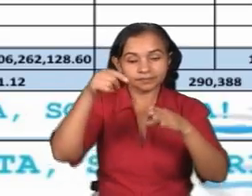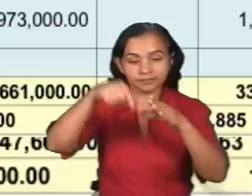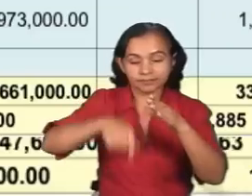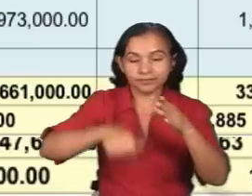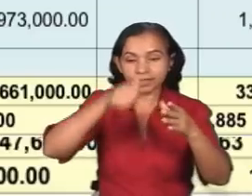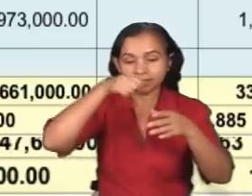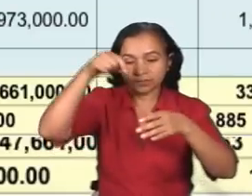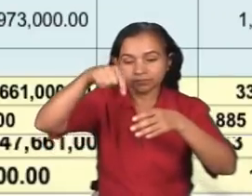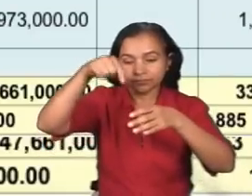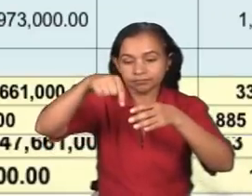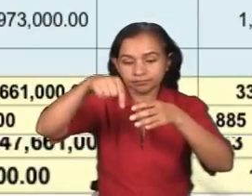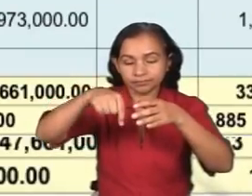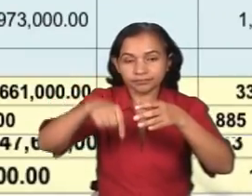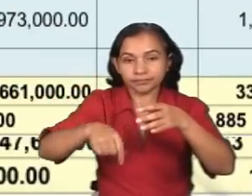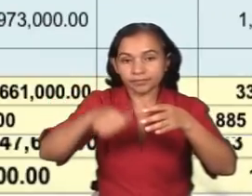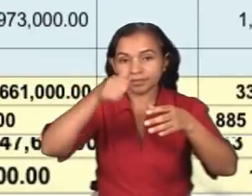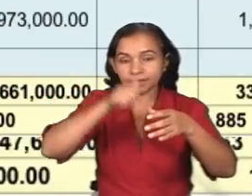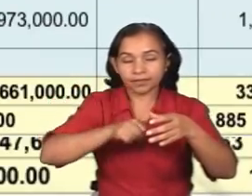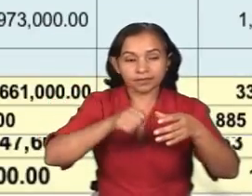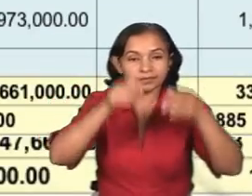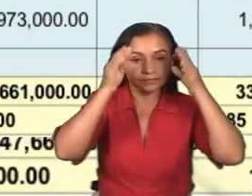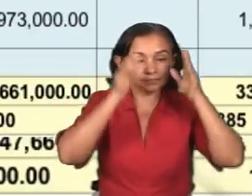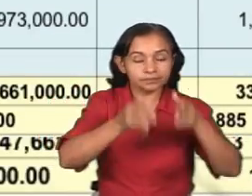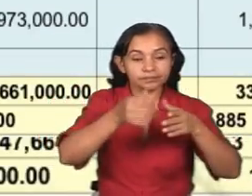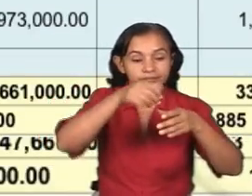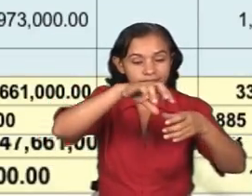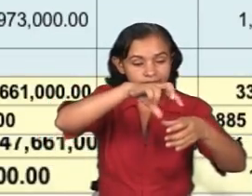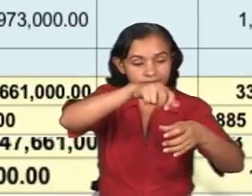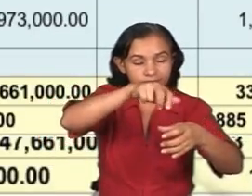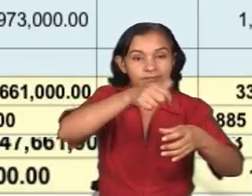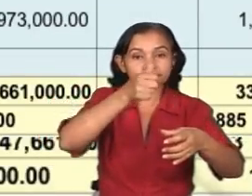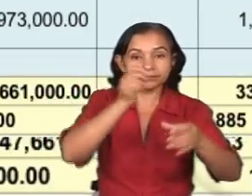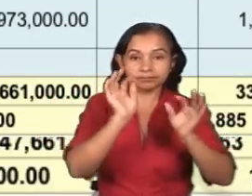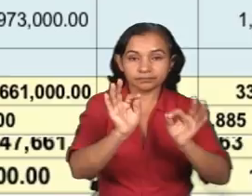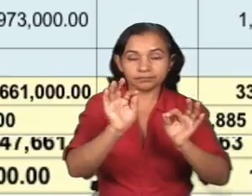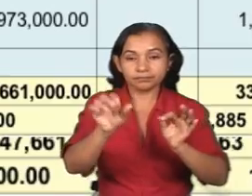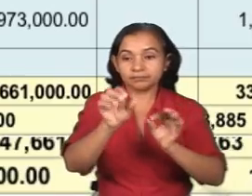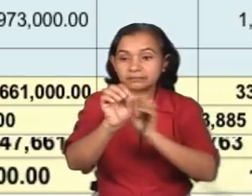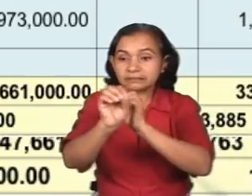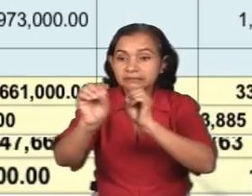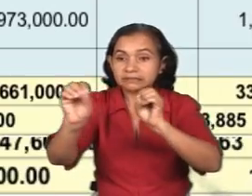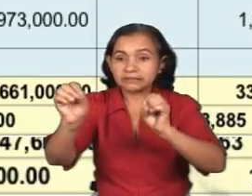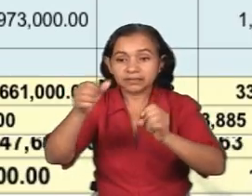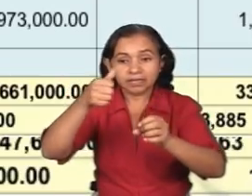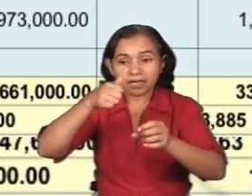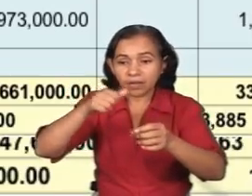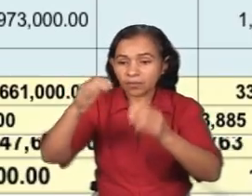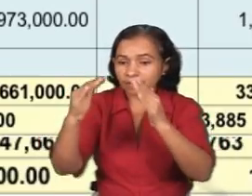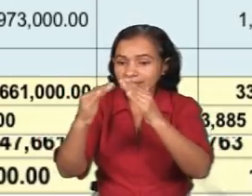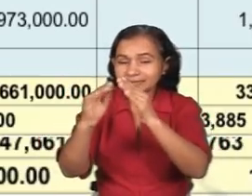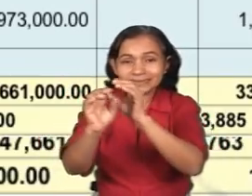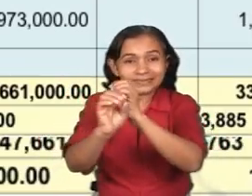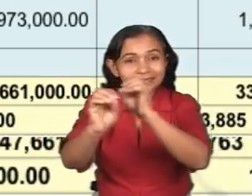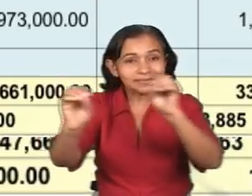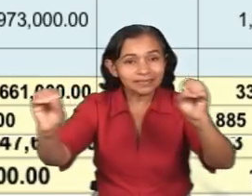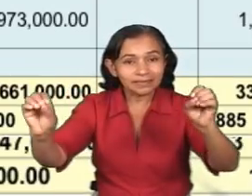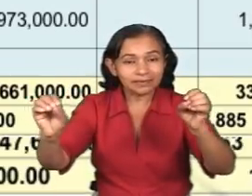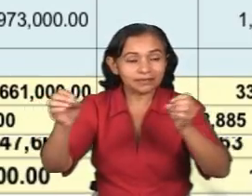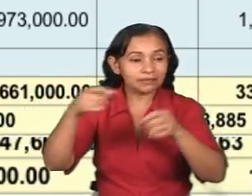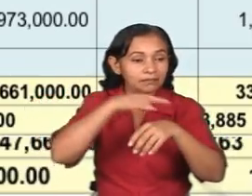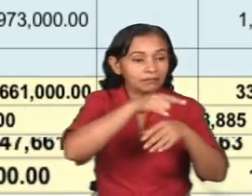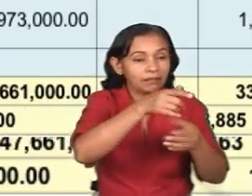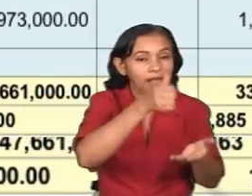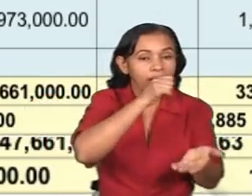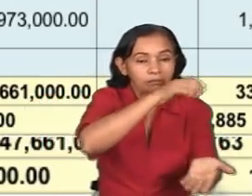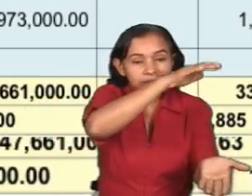pozo, que le mejoramos los horarios de servicio, pero a otros que no tenían ni siquiera, exacto, una llave en su que casa. Que históricamente han estado excluidos de